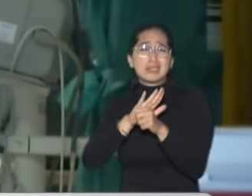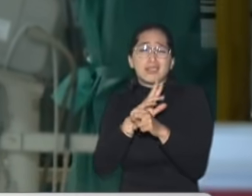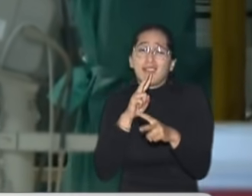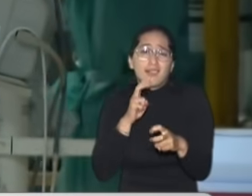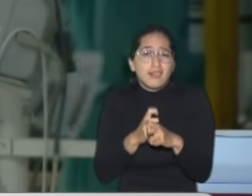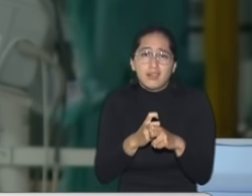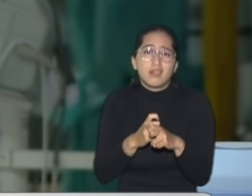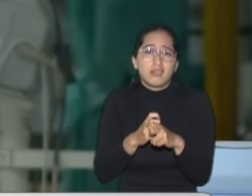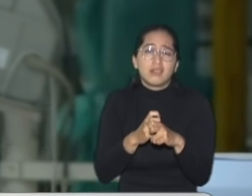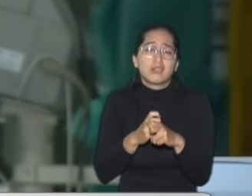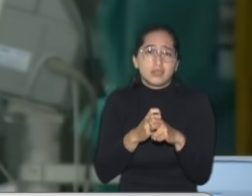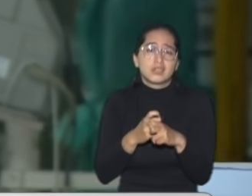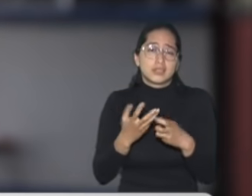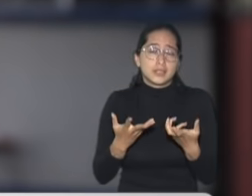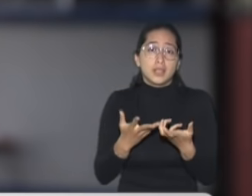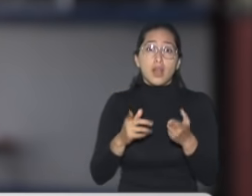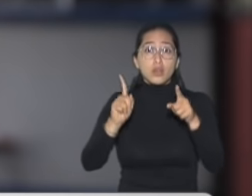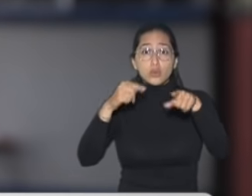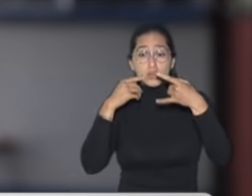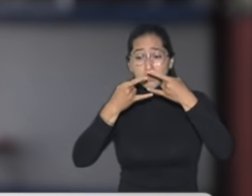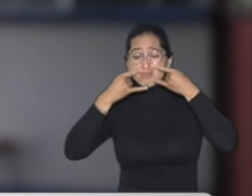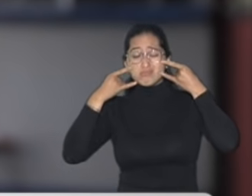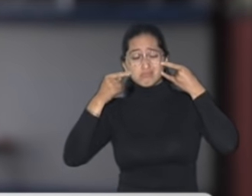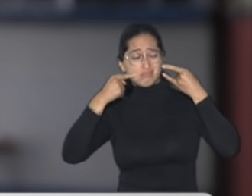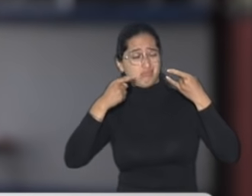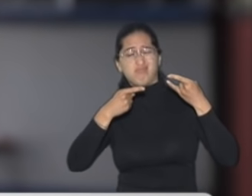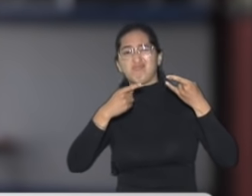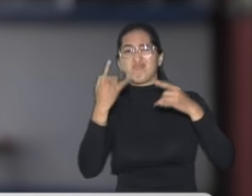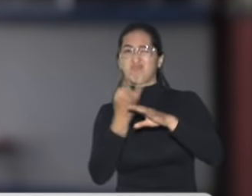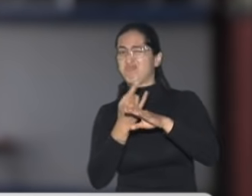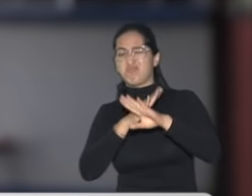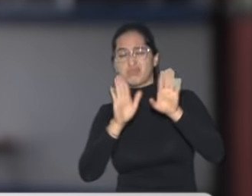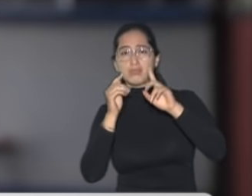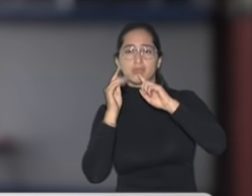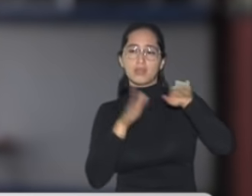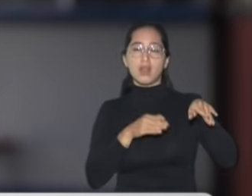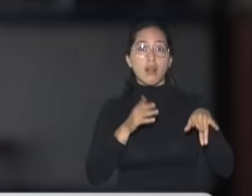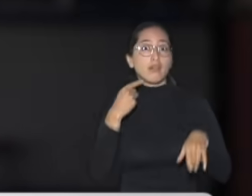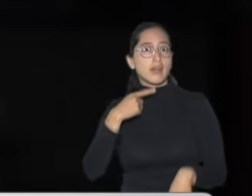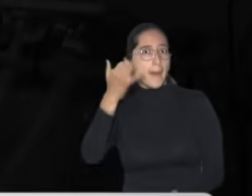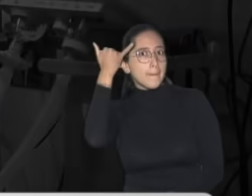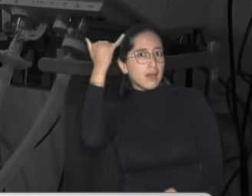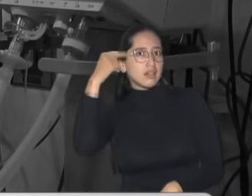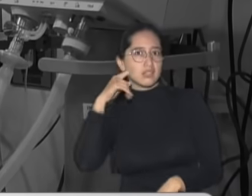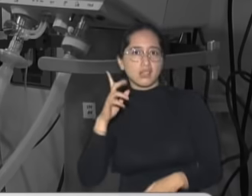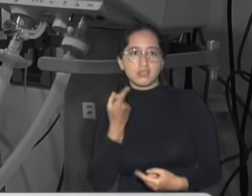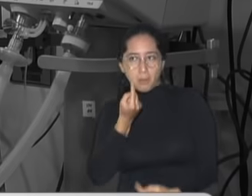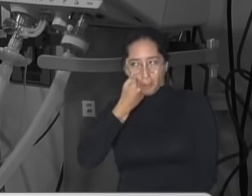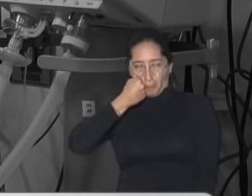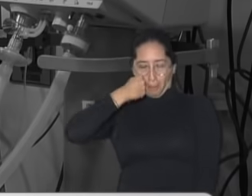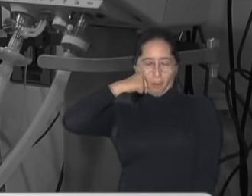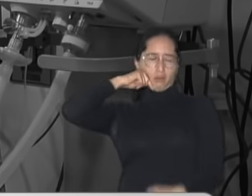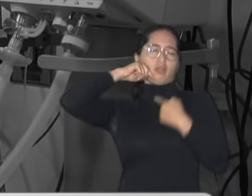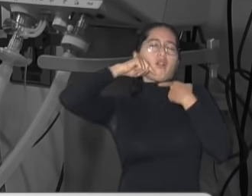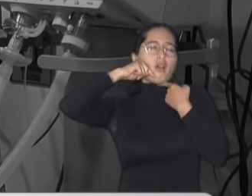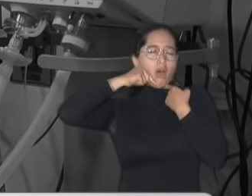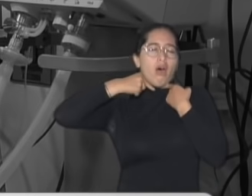preocupados. Si no te gusta utilizar un tapabocas, imagínate utilizando un ventilador mecánico.